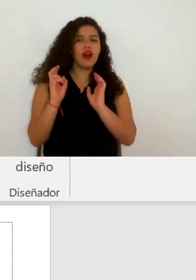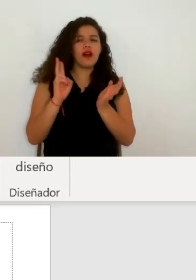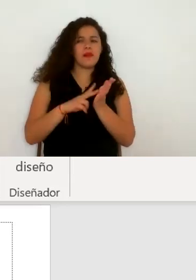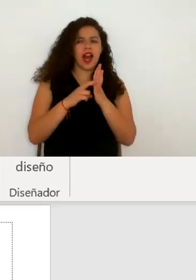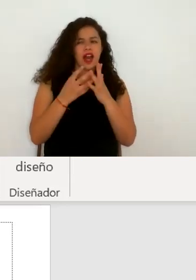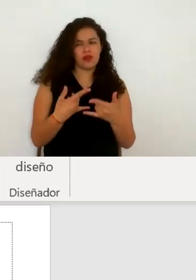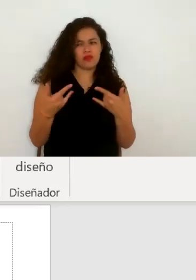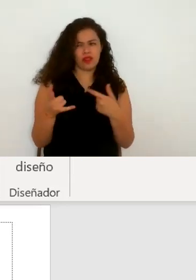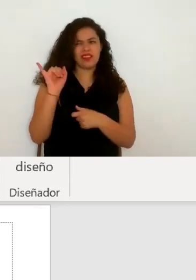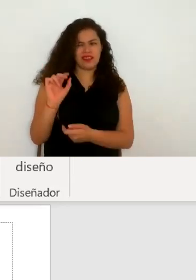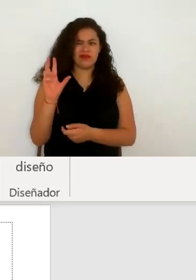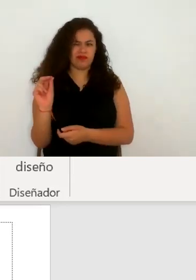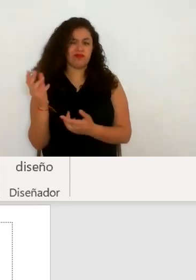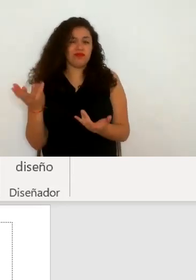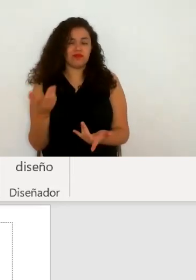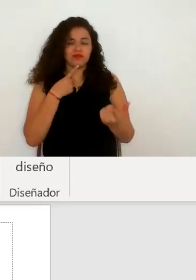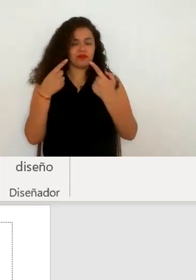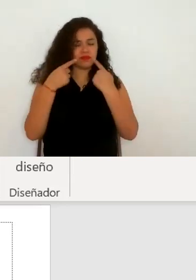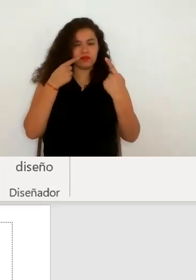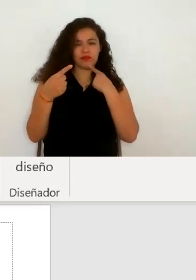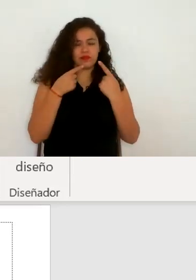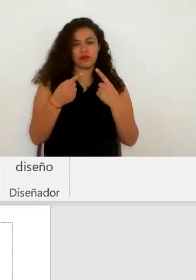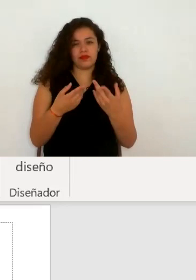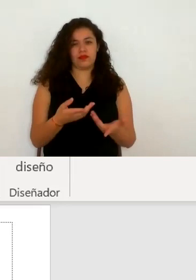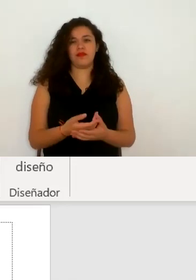histórico. No podemos decir, ay, tengo